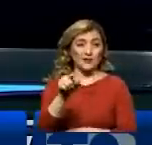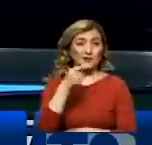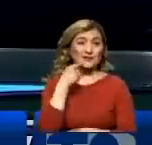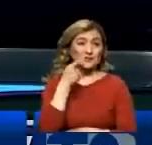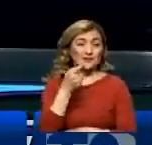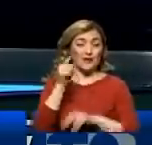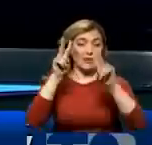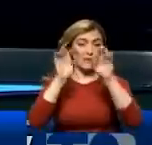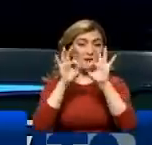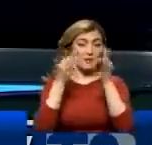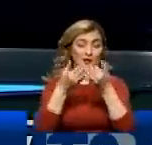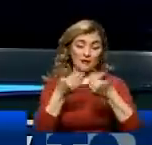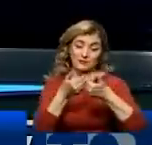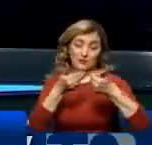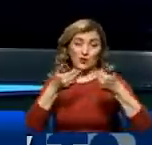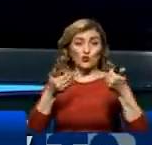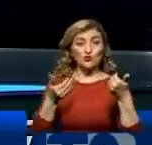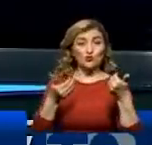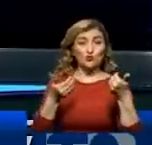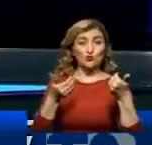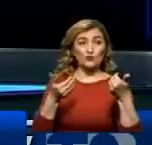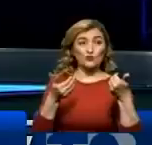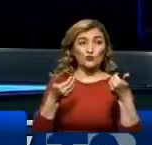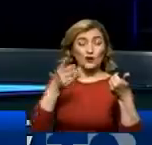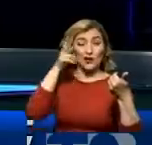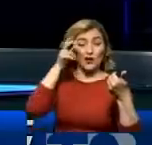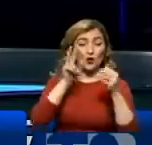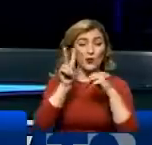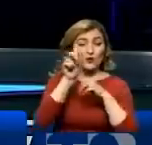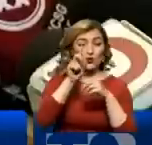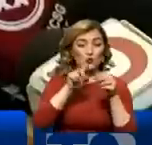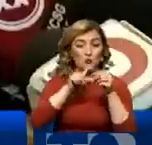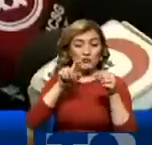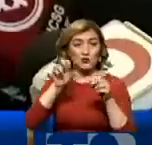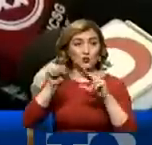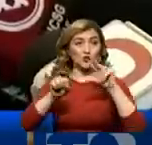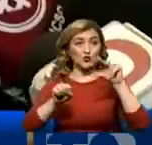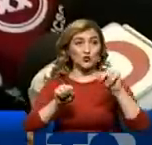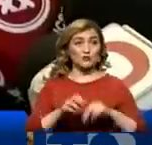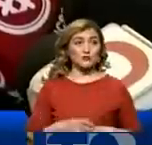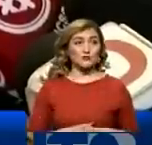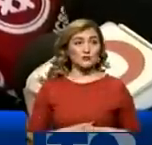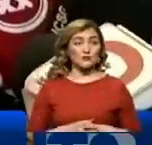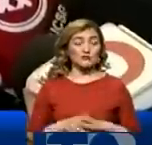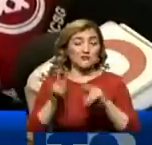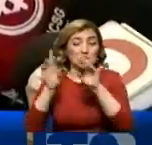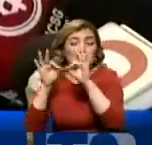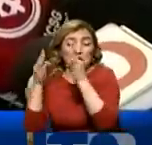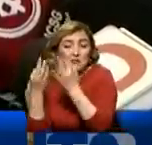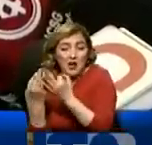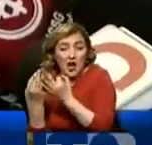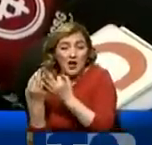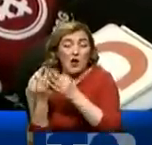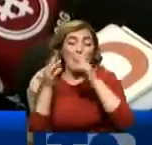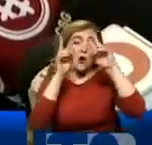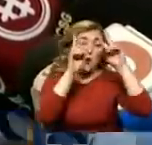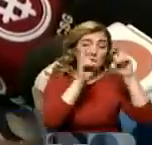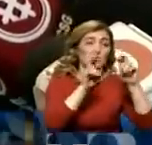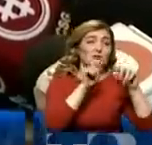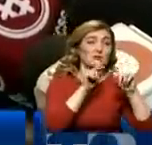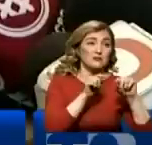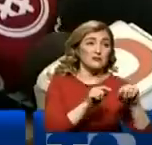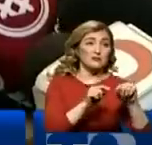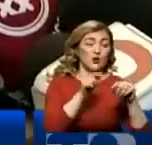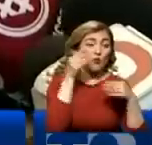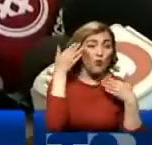los políticos. No dijo si se desafiliará de Creo. Por un lado está lo familiar y por otro lado está